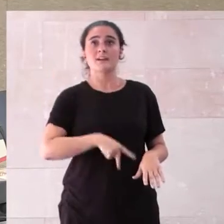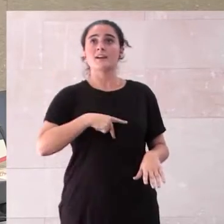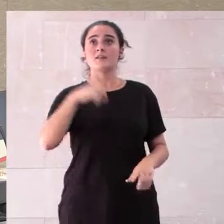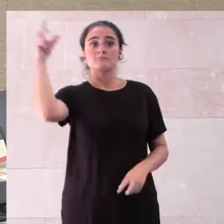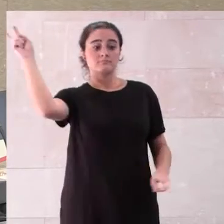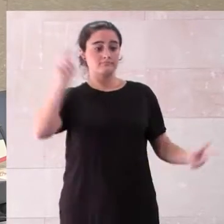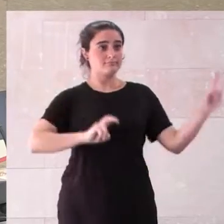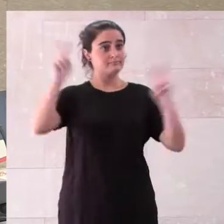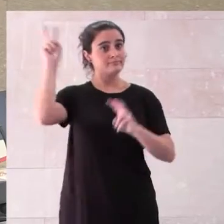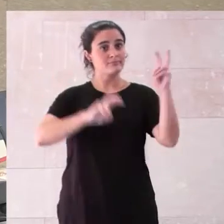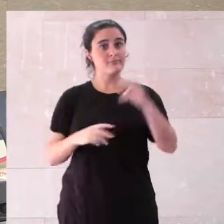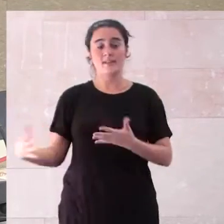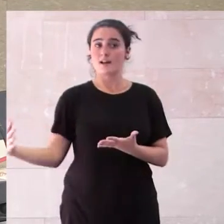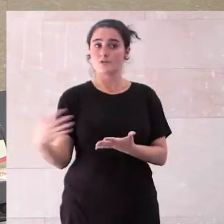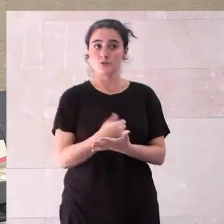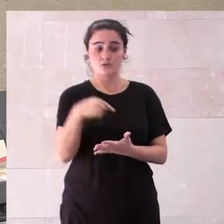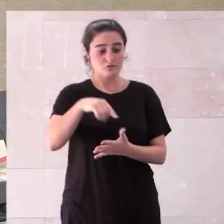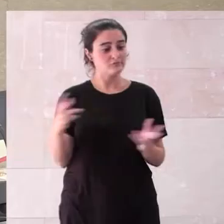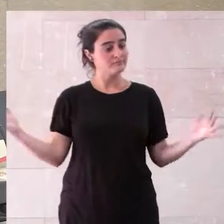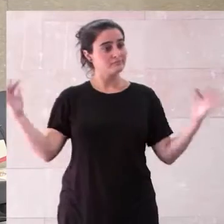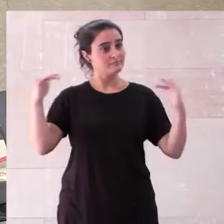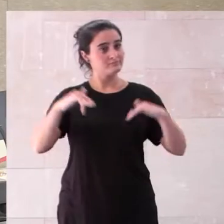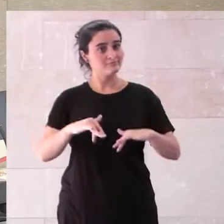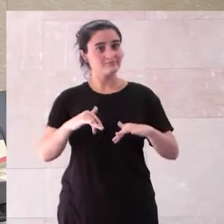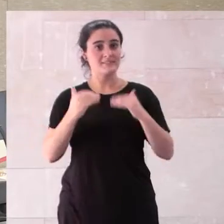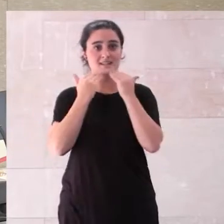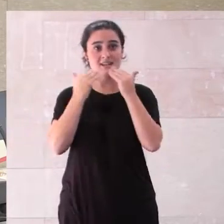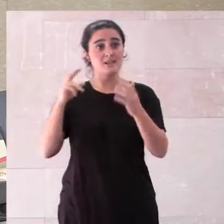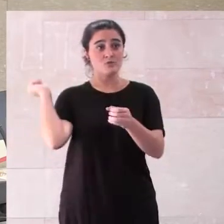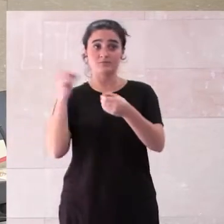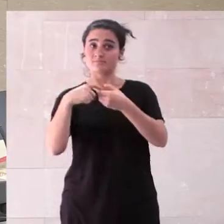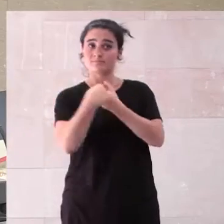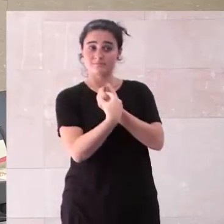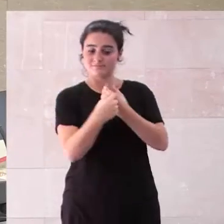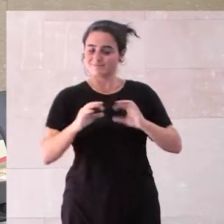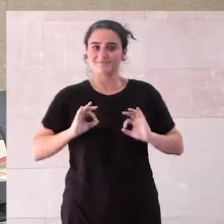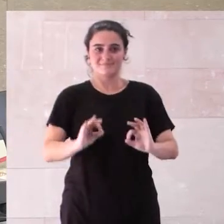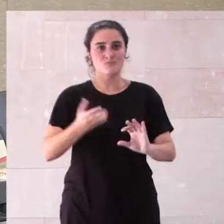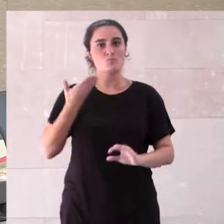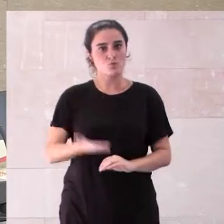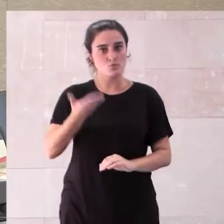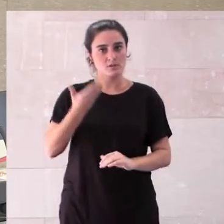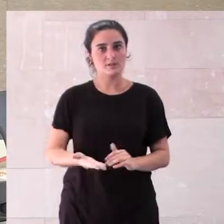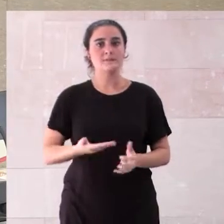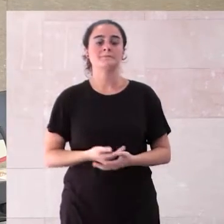etorri zareten guztioi ekitaldi honetan zuen parte hartzea delako bereziki garrantzitsua, ezta?